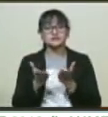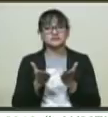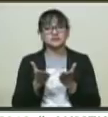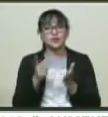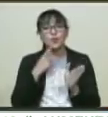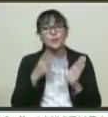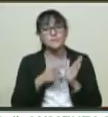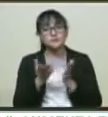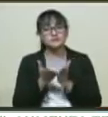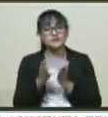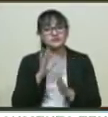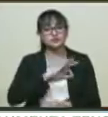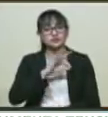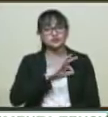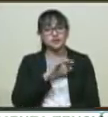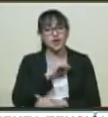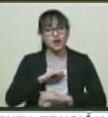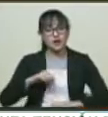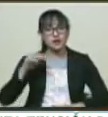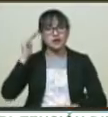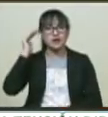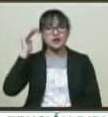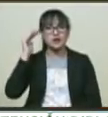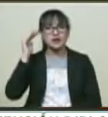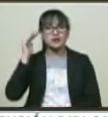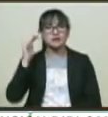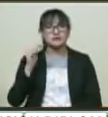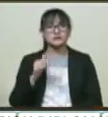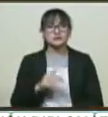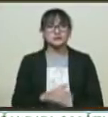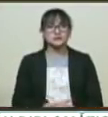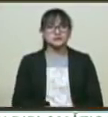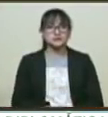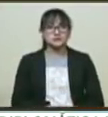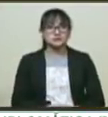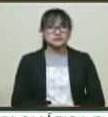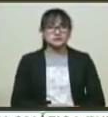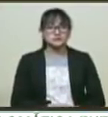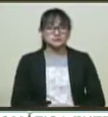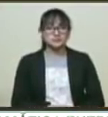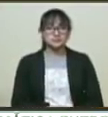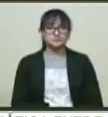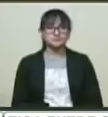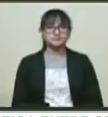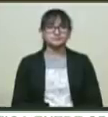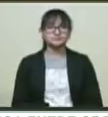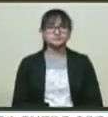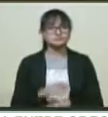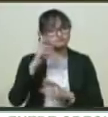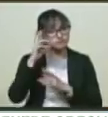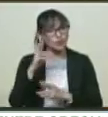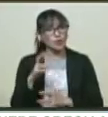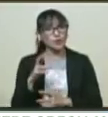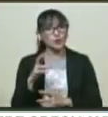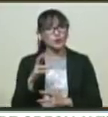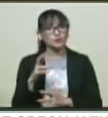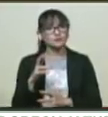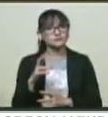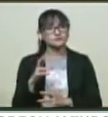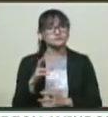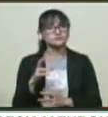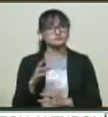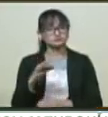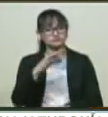fuerzas armadas revolucionarias como oficial de tropas coheteriles antiaéreas siendo reconocido con la distinción